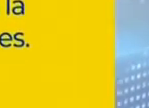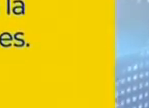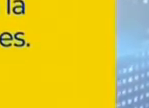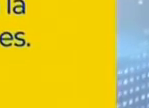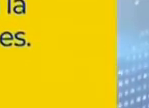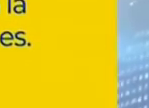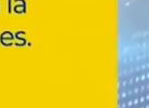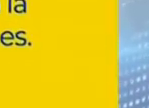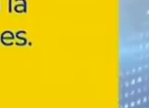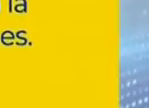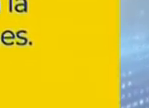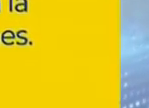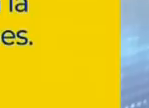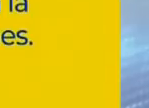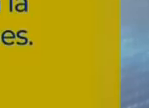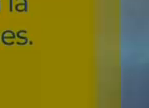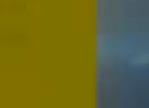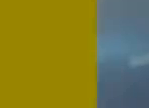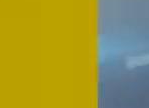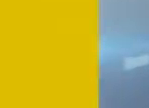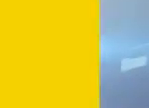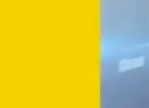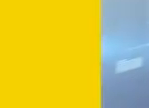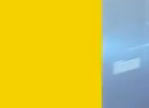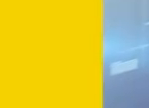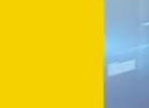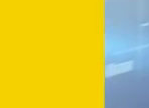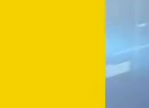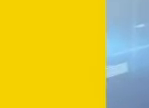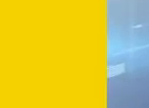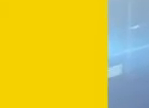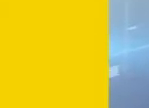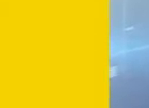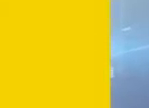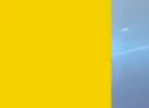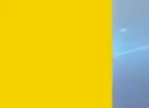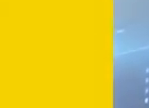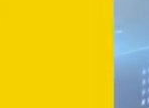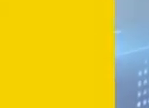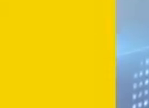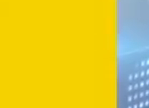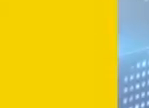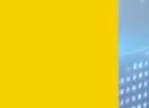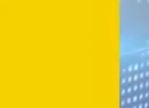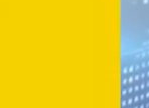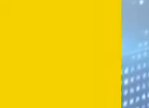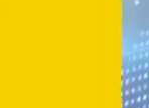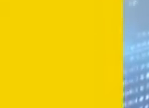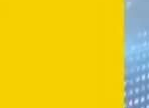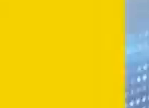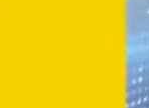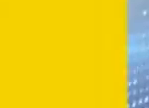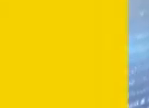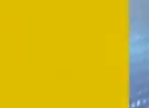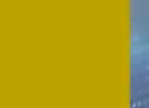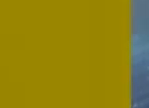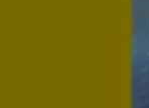cadena de exportaciones. Las tiendas de barrios, los mercados y supermercados permanecen abiertos.